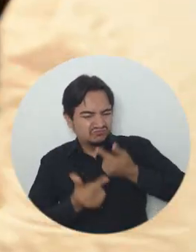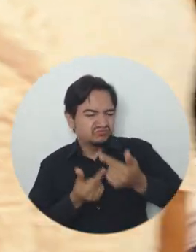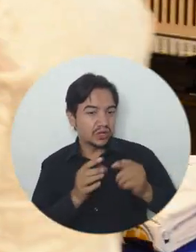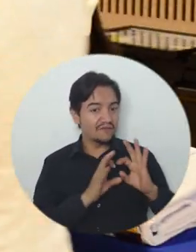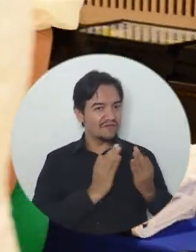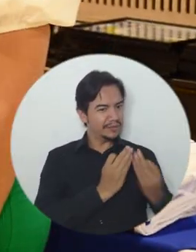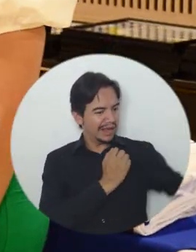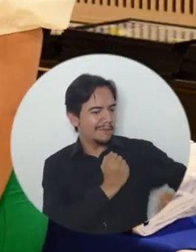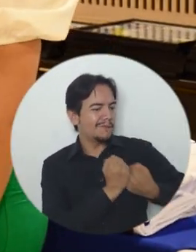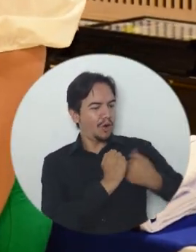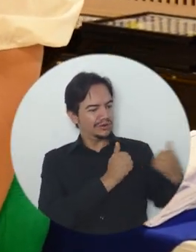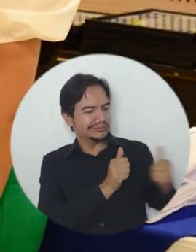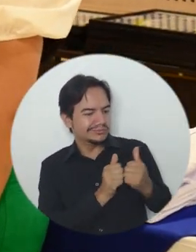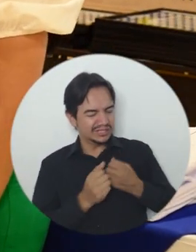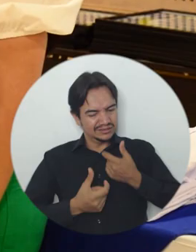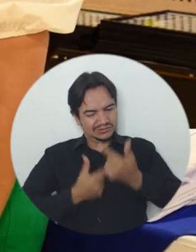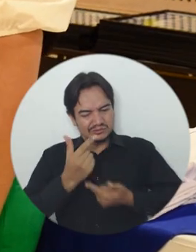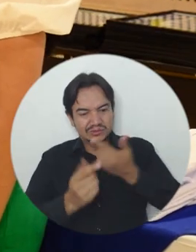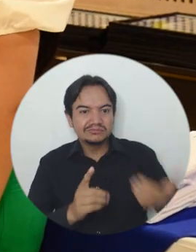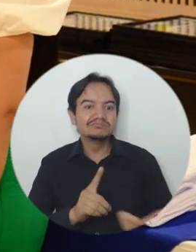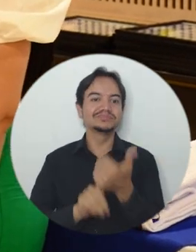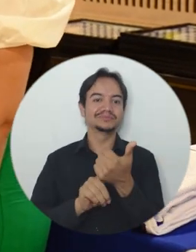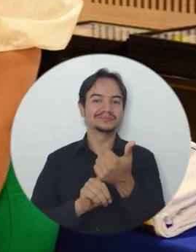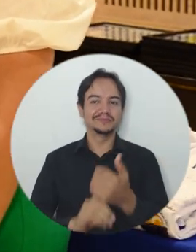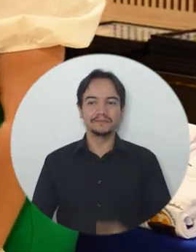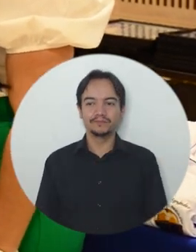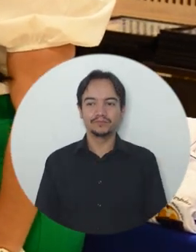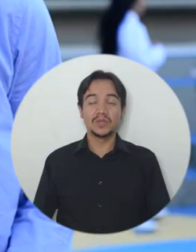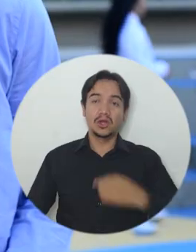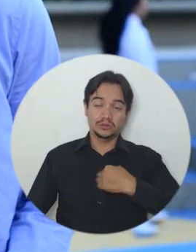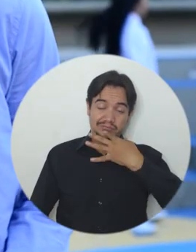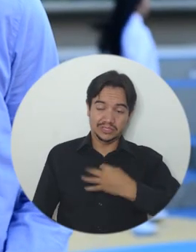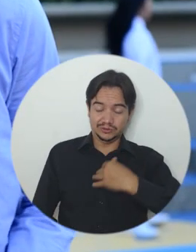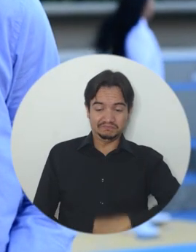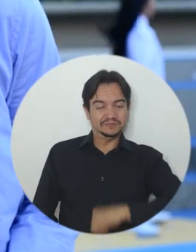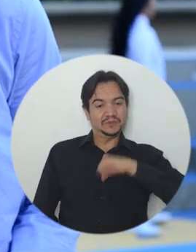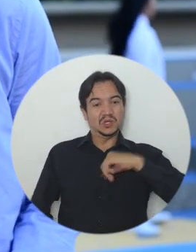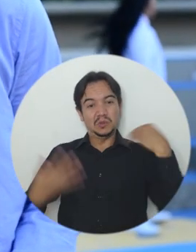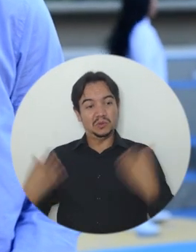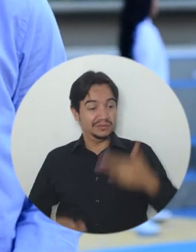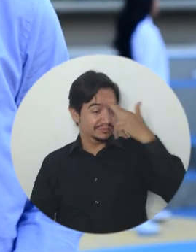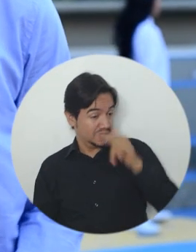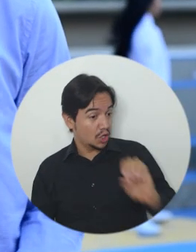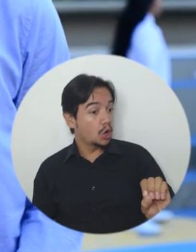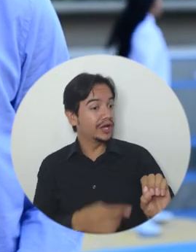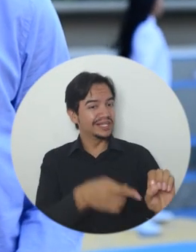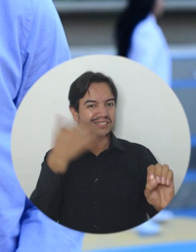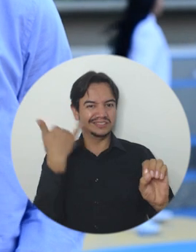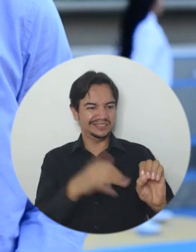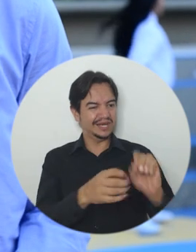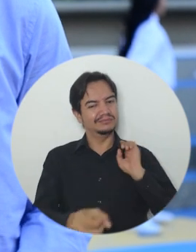sacrificio y esfuerzo de ellos y sus familiares quienes los acompañaron en esta ceremonia y personalmente me siento muy orgulloso que